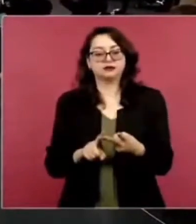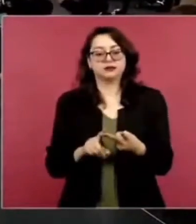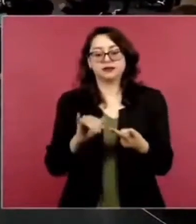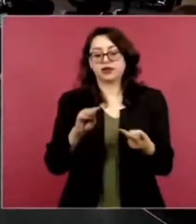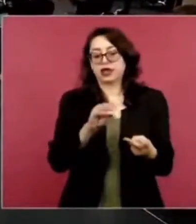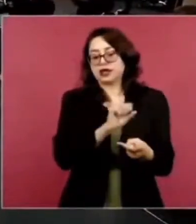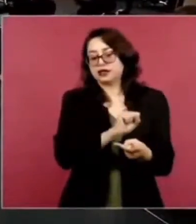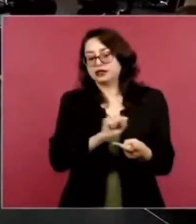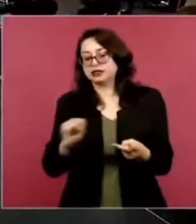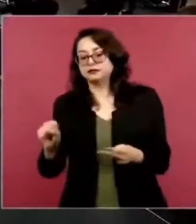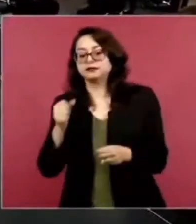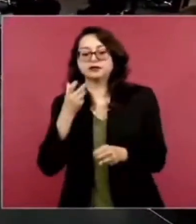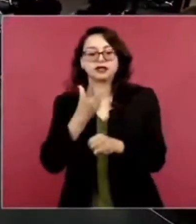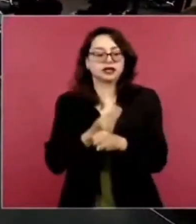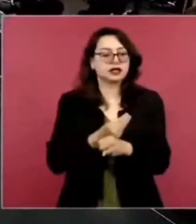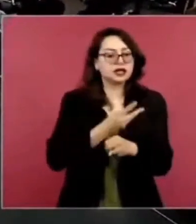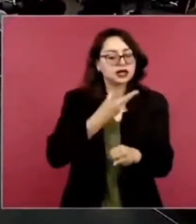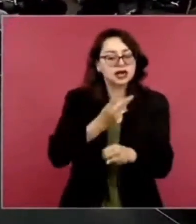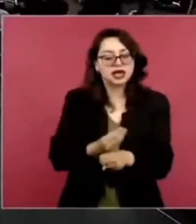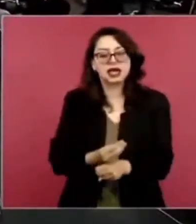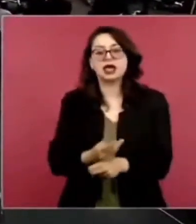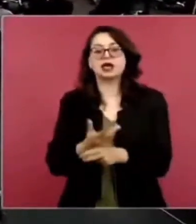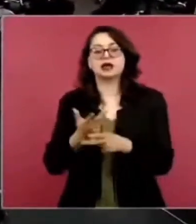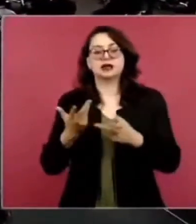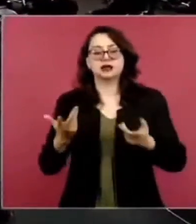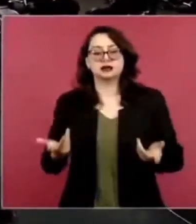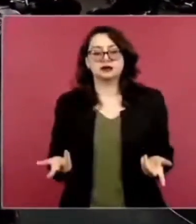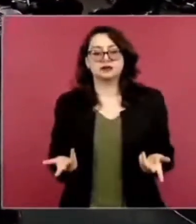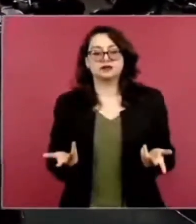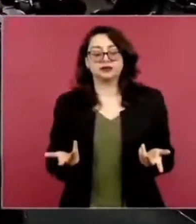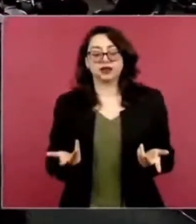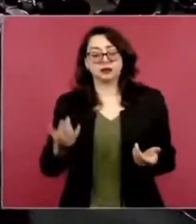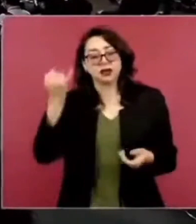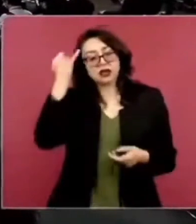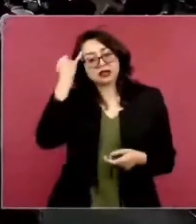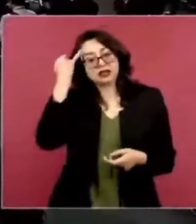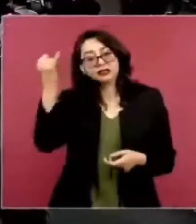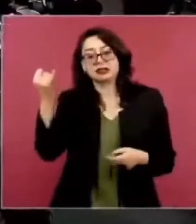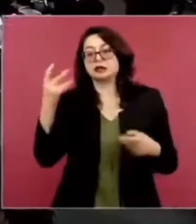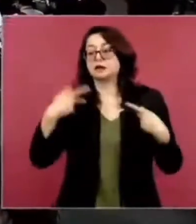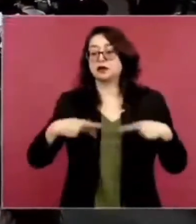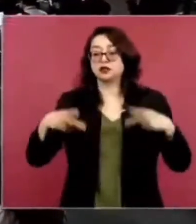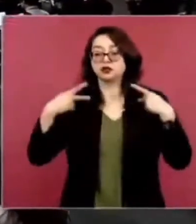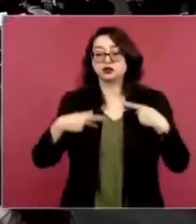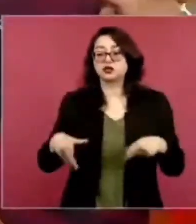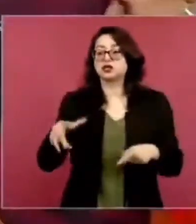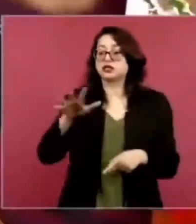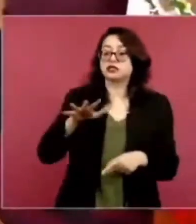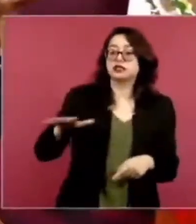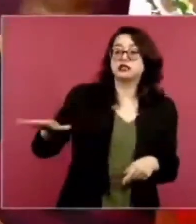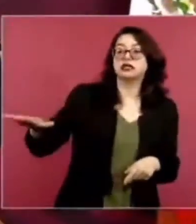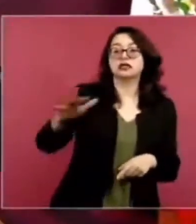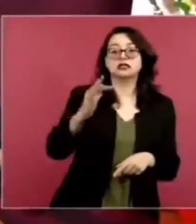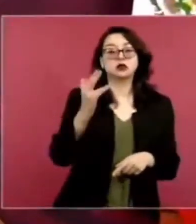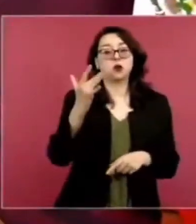el IMSS Bienestar, atender a más de 50 millones de personas que no tienen seguridad